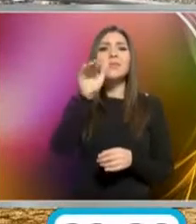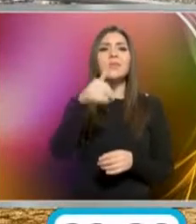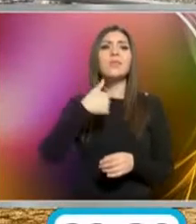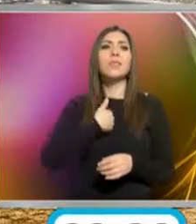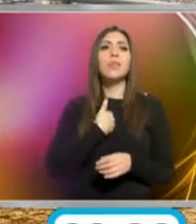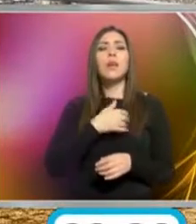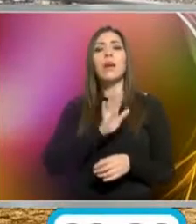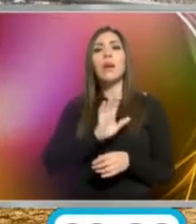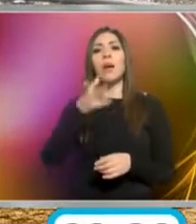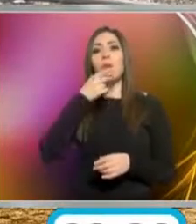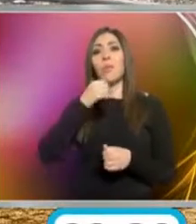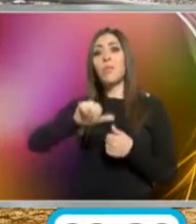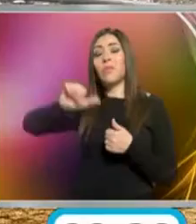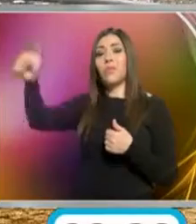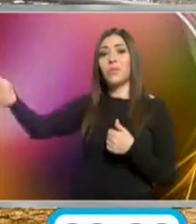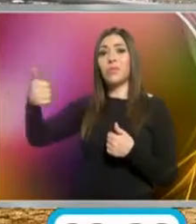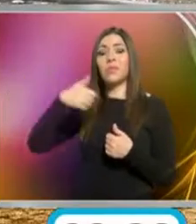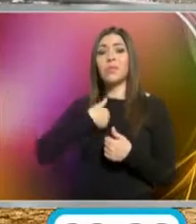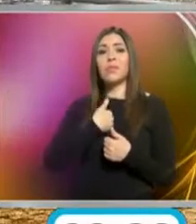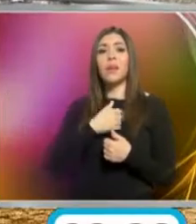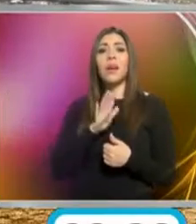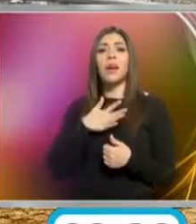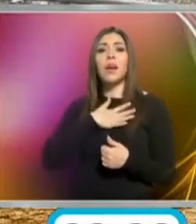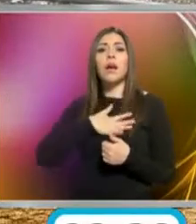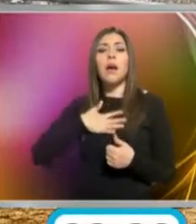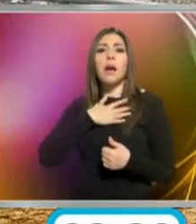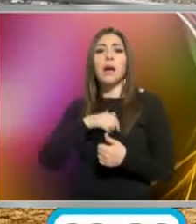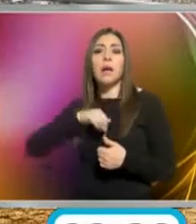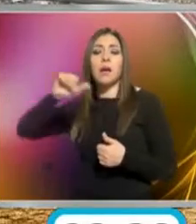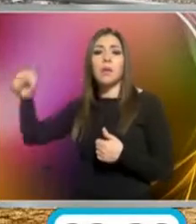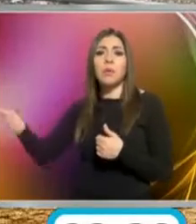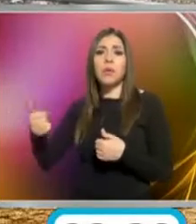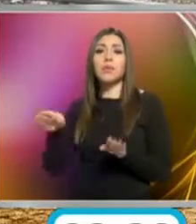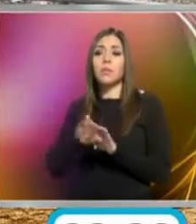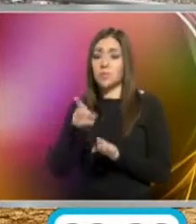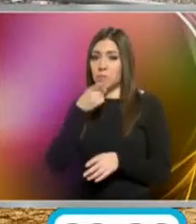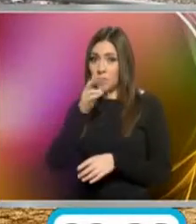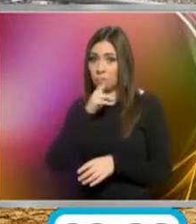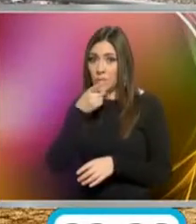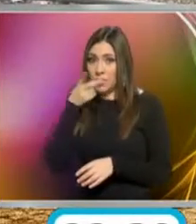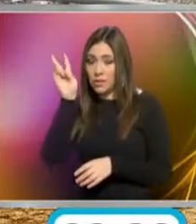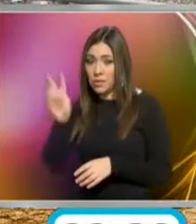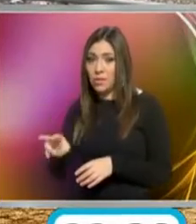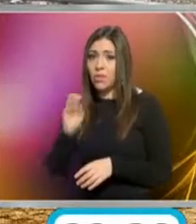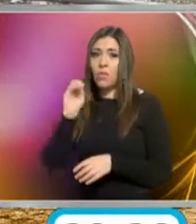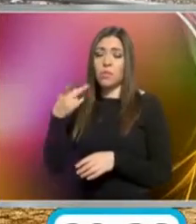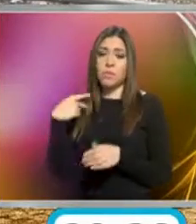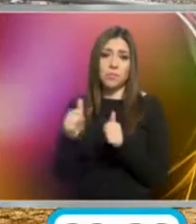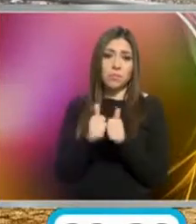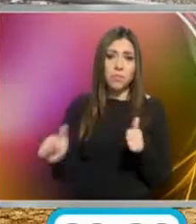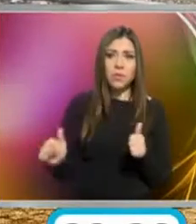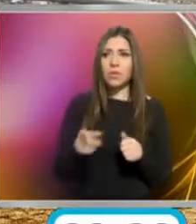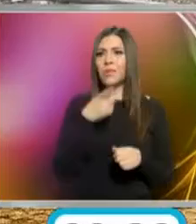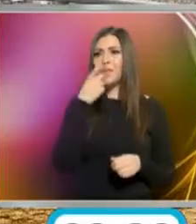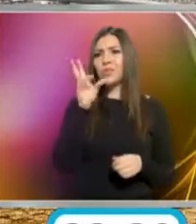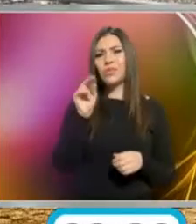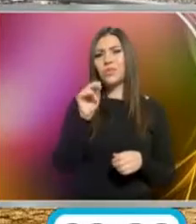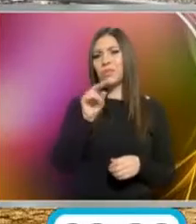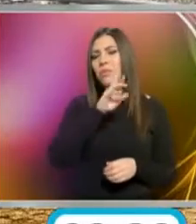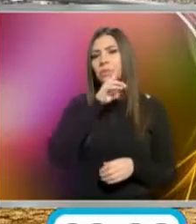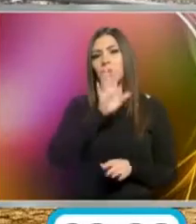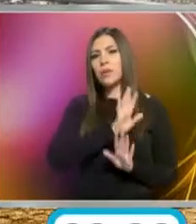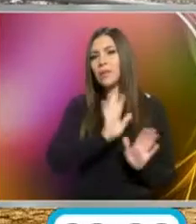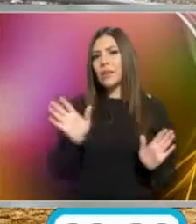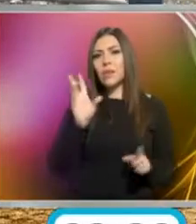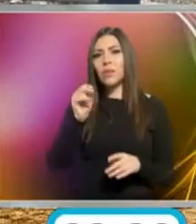para expiar tu culpa, para liberarte tú. ¿Y cómo vas a dejar a la pareja? Nunca es buena idea Si ya no te cacharon y ya terminaste con